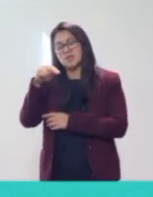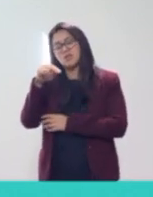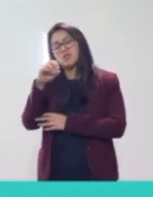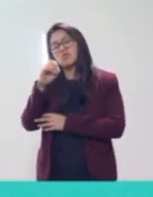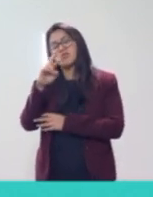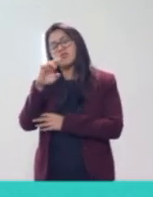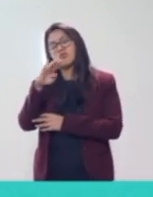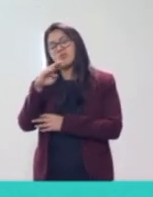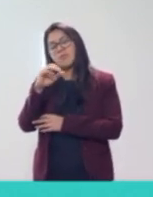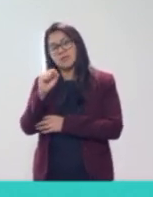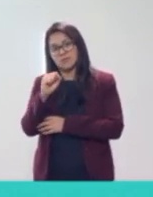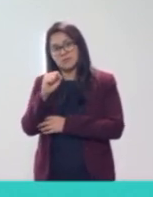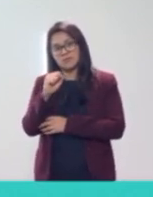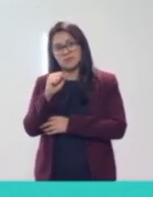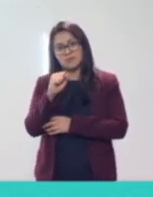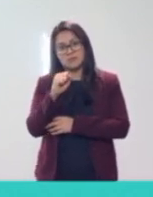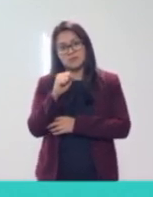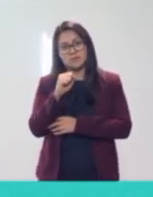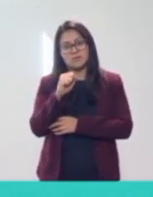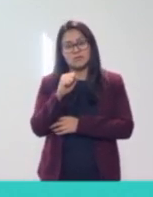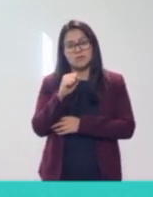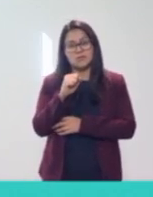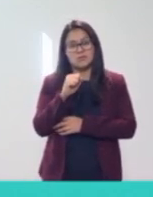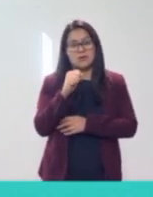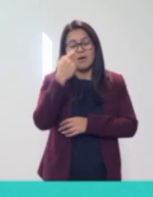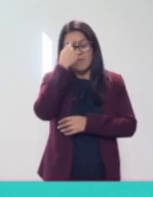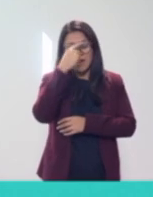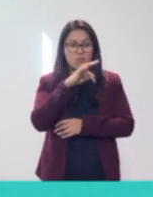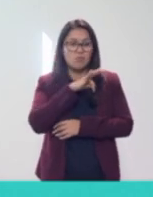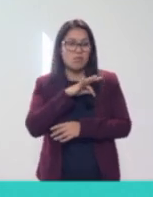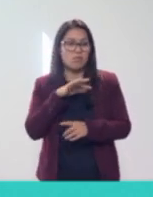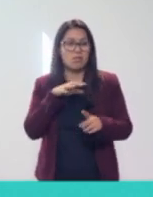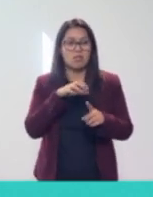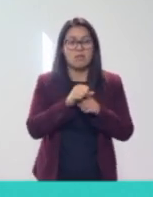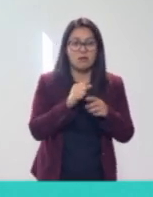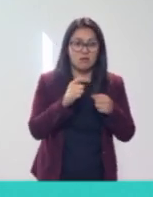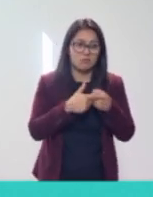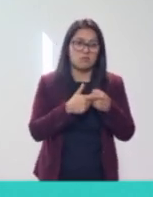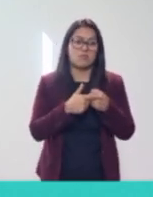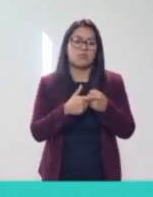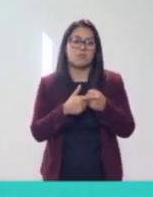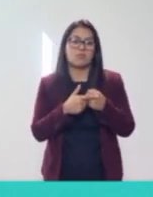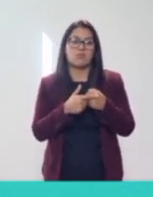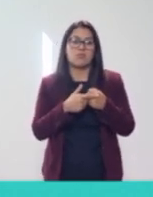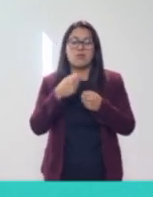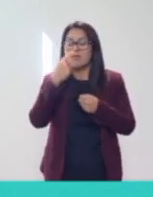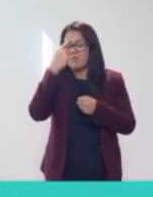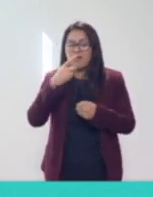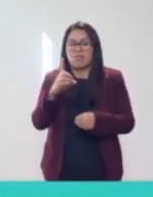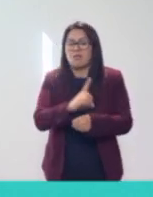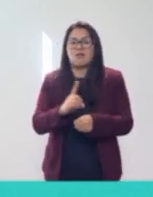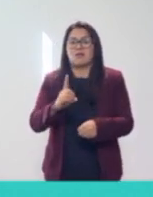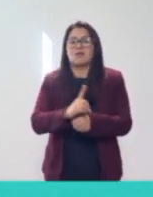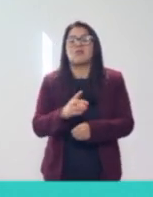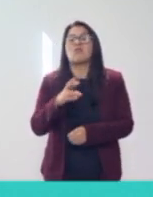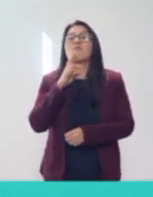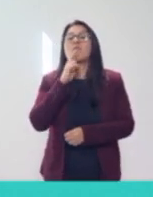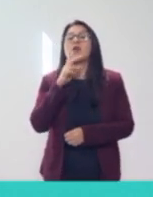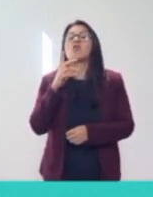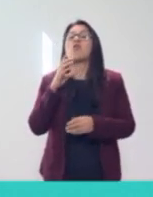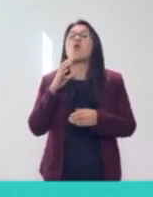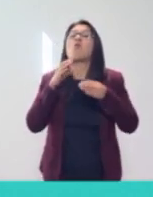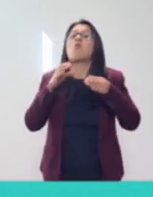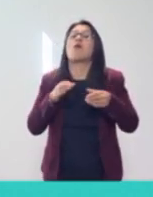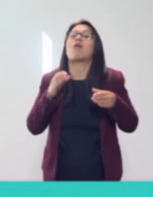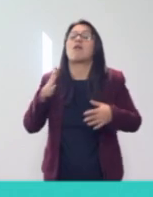como un deber para obtener un reconocimiento sino como un quehacer vital para salvaguardar la integridad